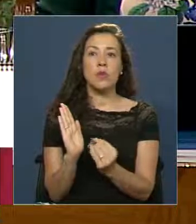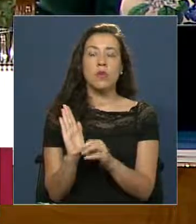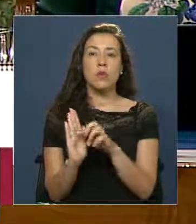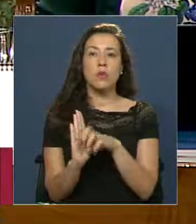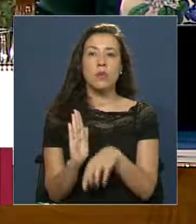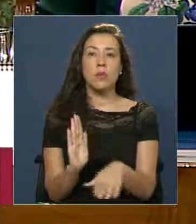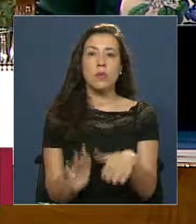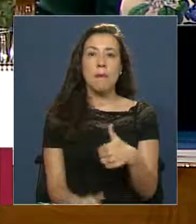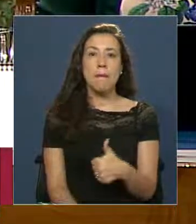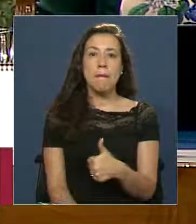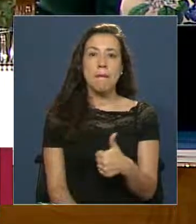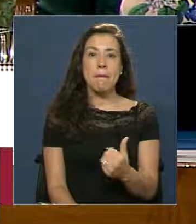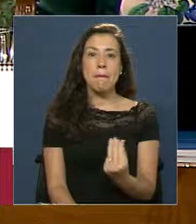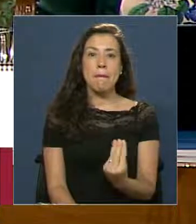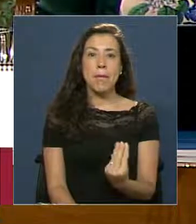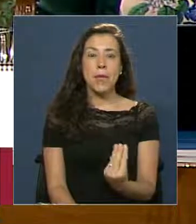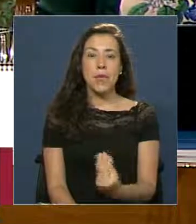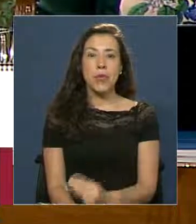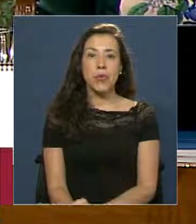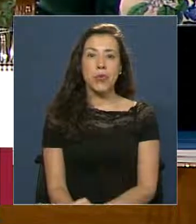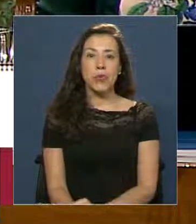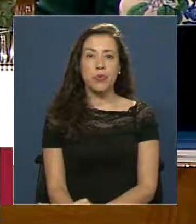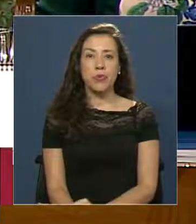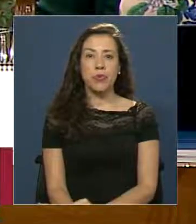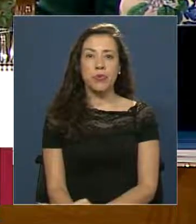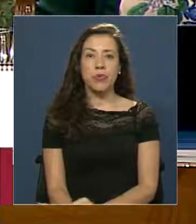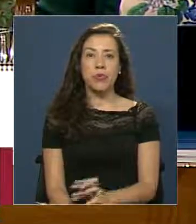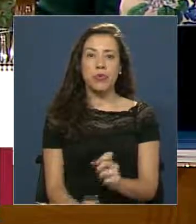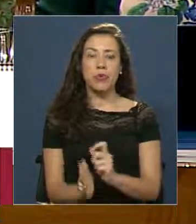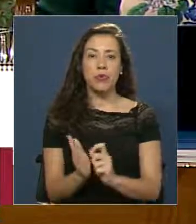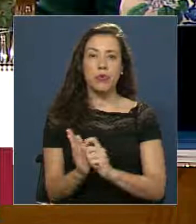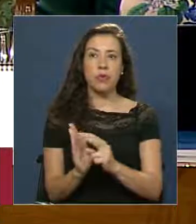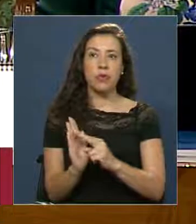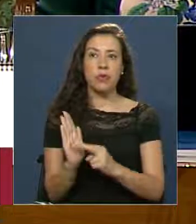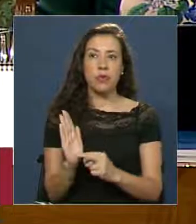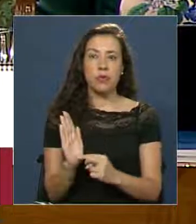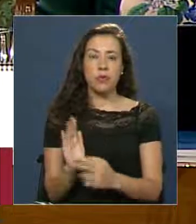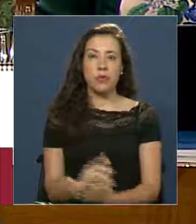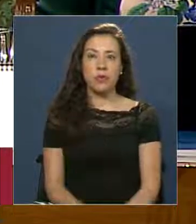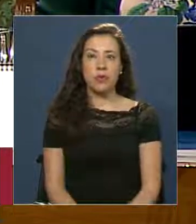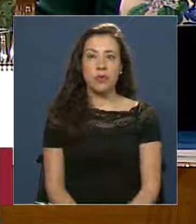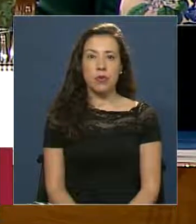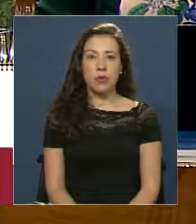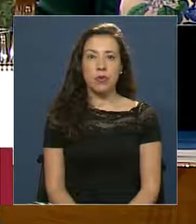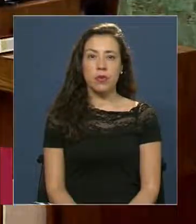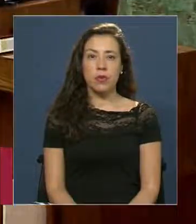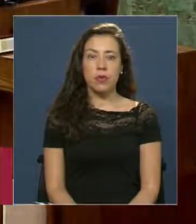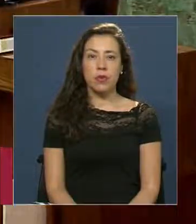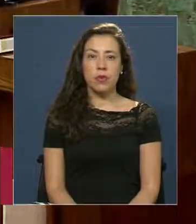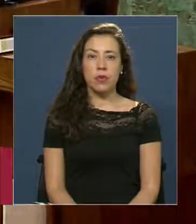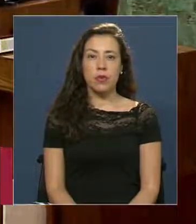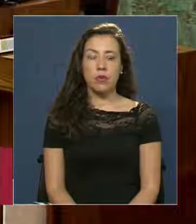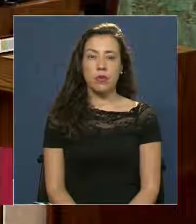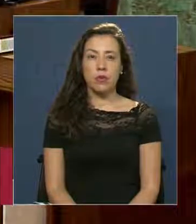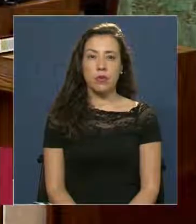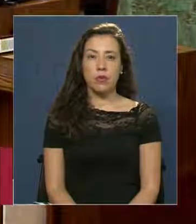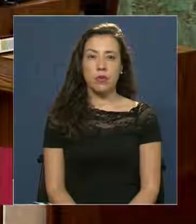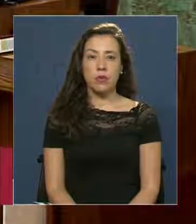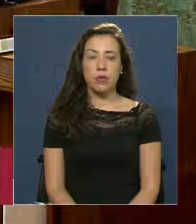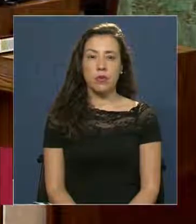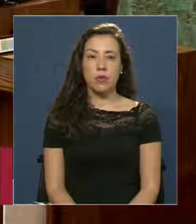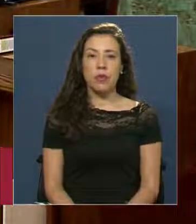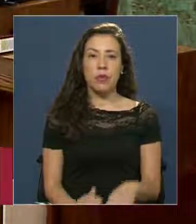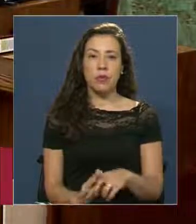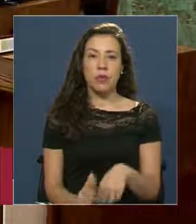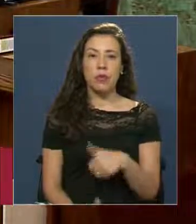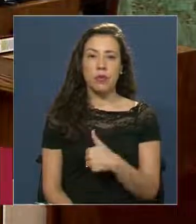resolución 663. El señor prosecretario da la lectura a su parte dispositiva. La propuesta de resolución